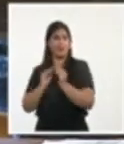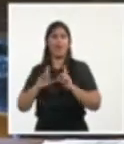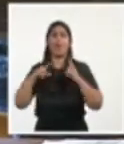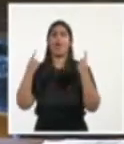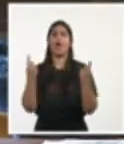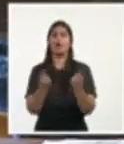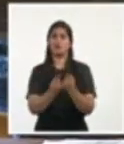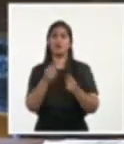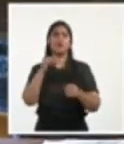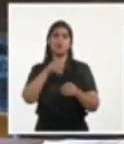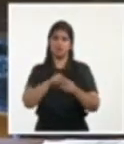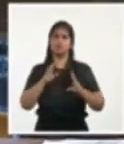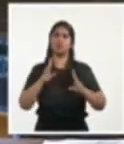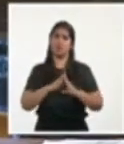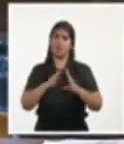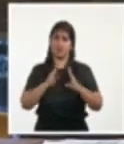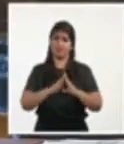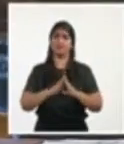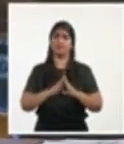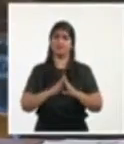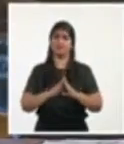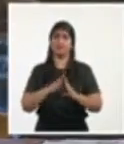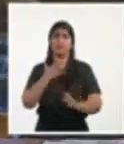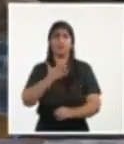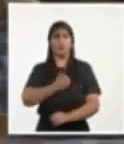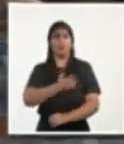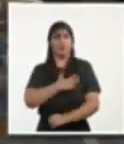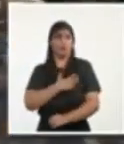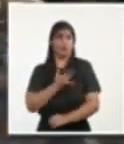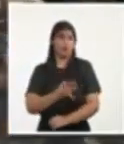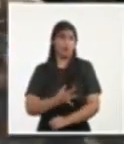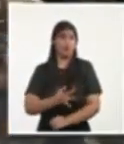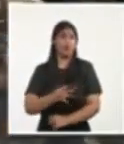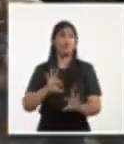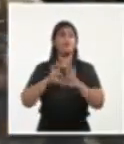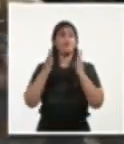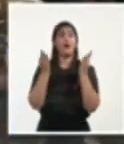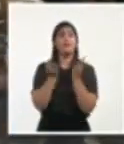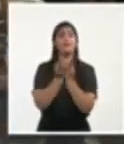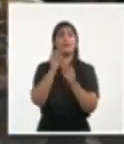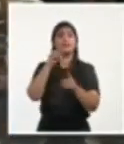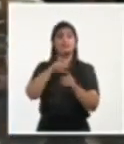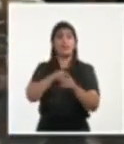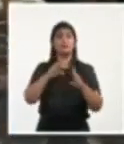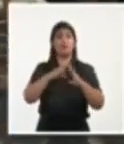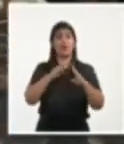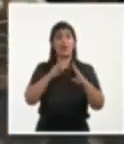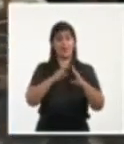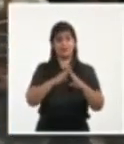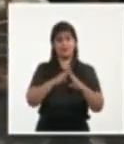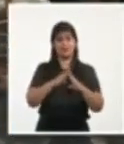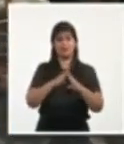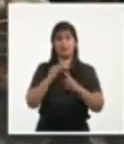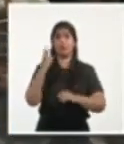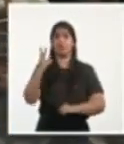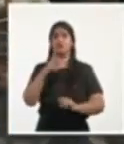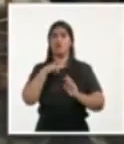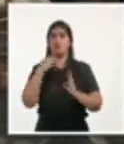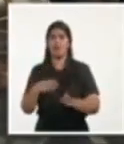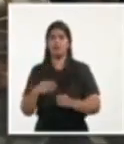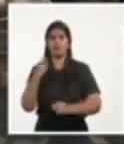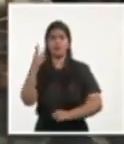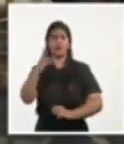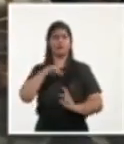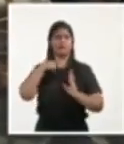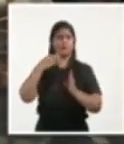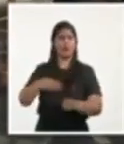familias que han perdido a más de un miembro. Y lo digo de esta manera para que comprendamos el riesgo y que todos realmente participemos